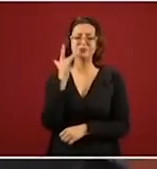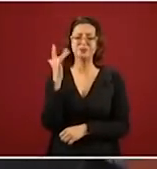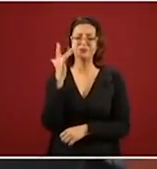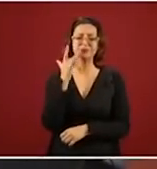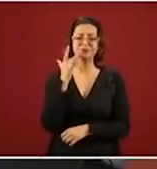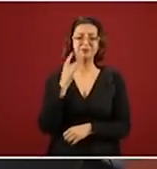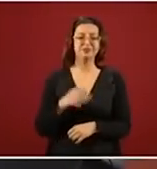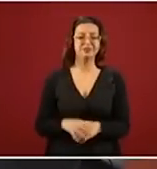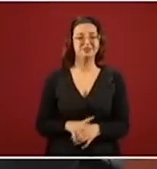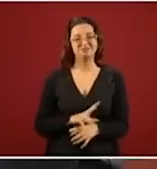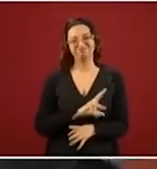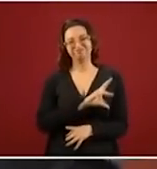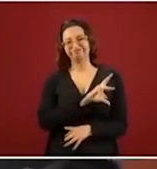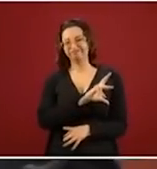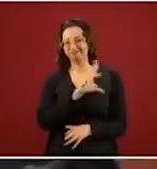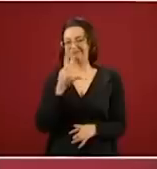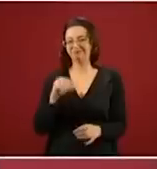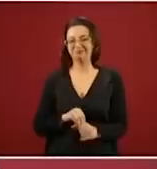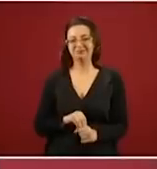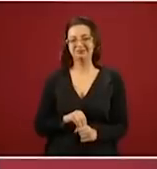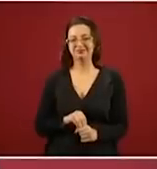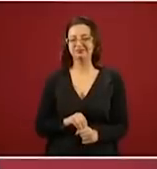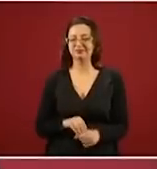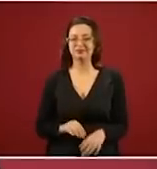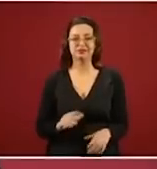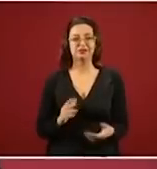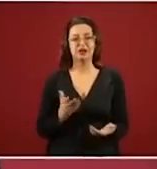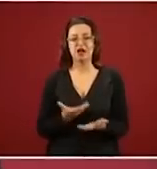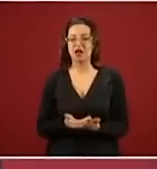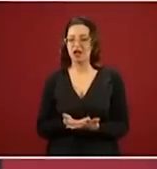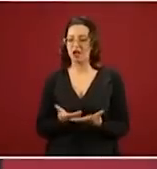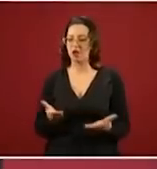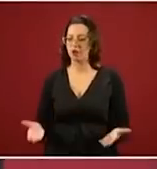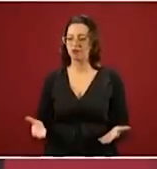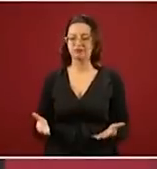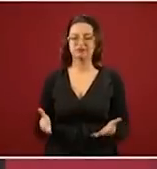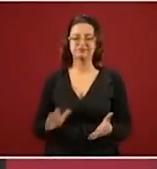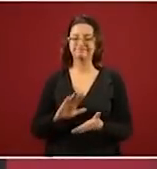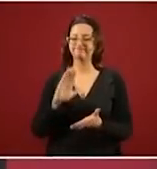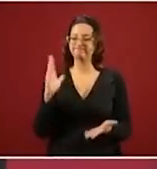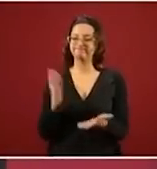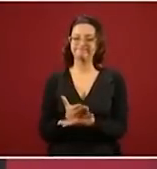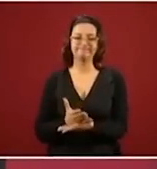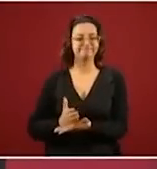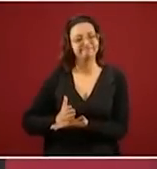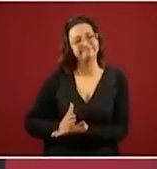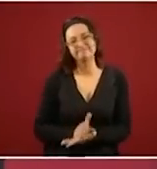entonces todo eso ya se debe de terminar